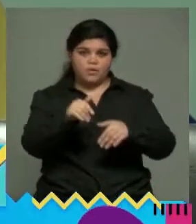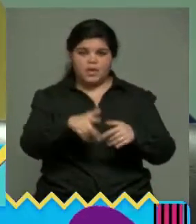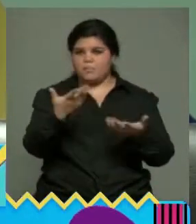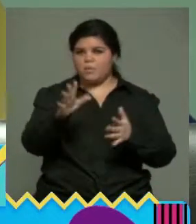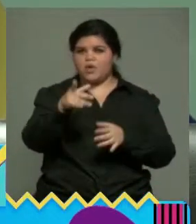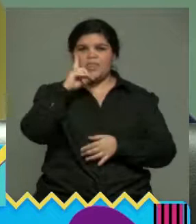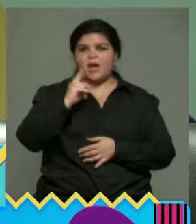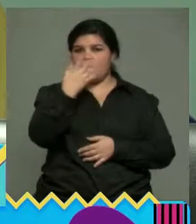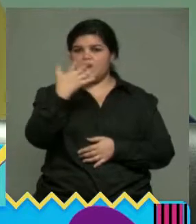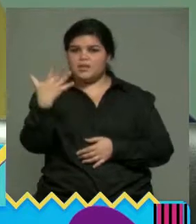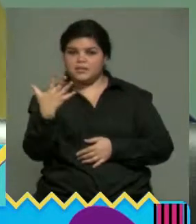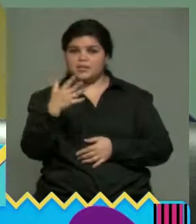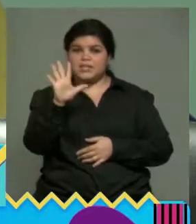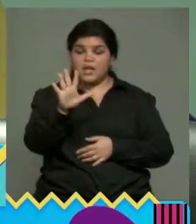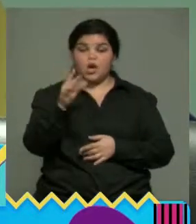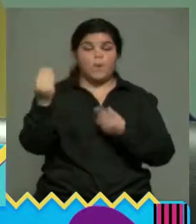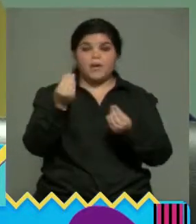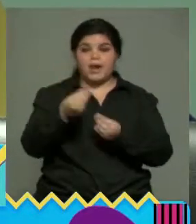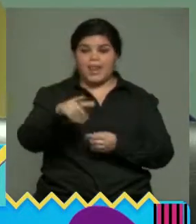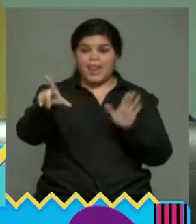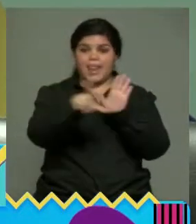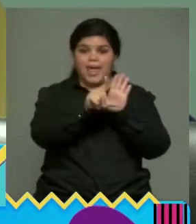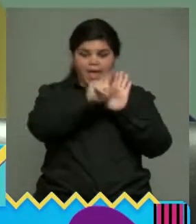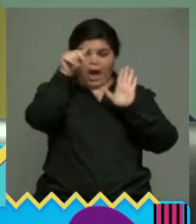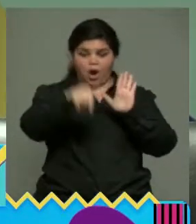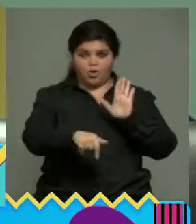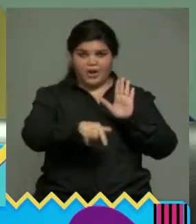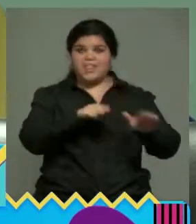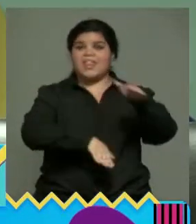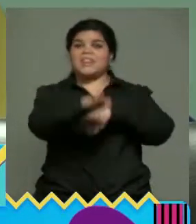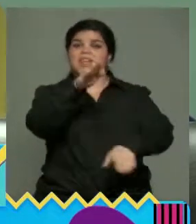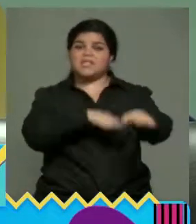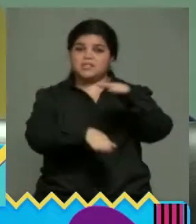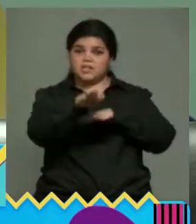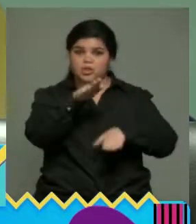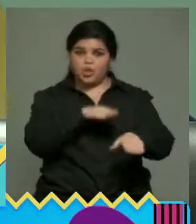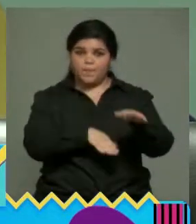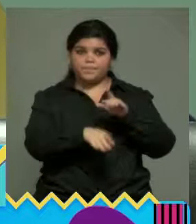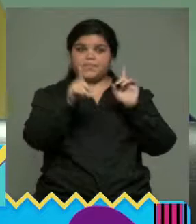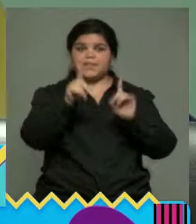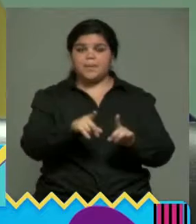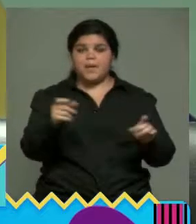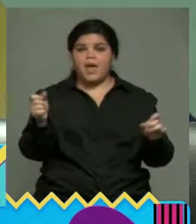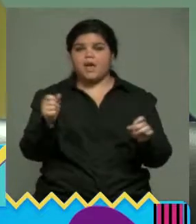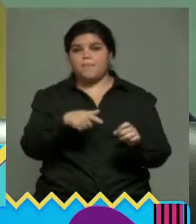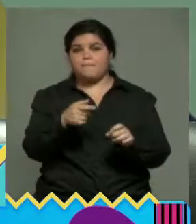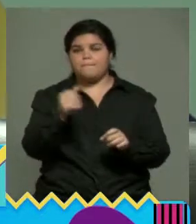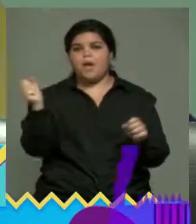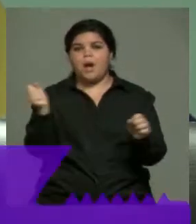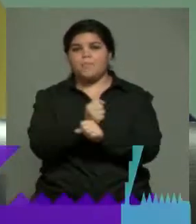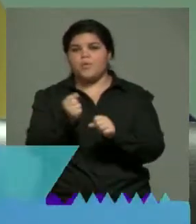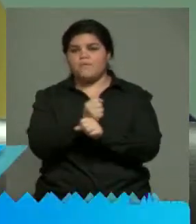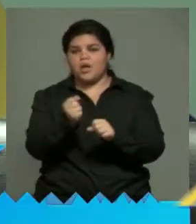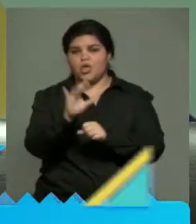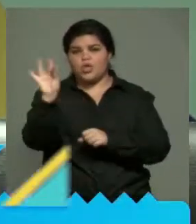a la ley provincial actual de tránsito y está esa media sanción en diputados y se está tratando